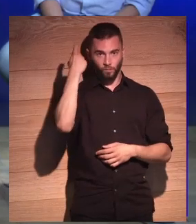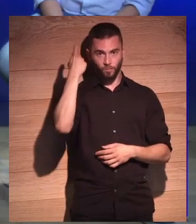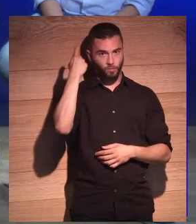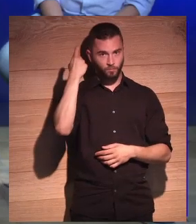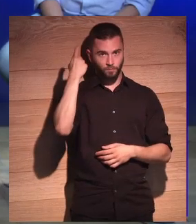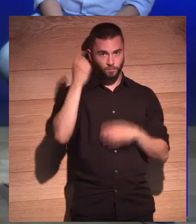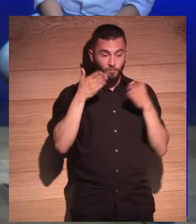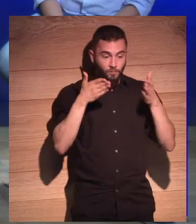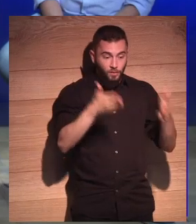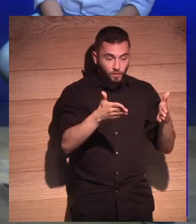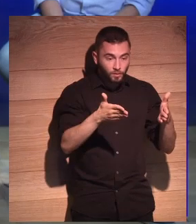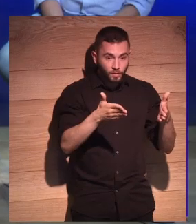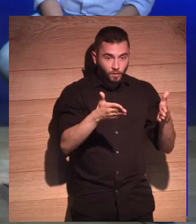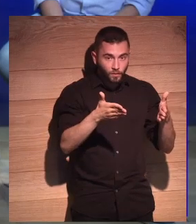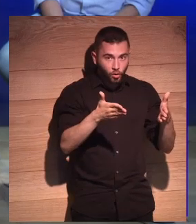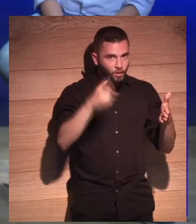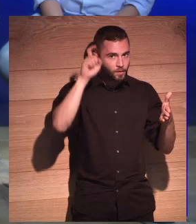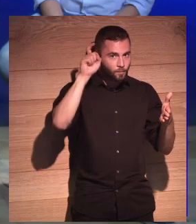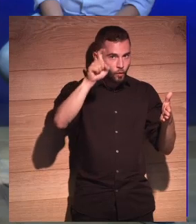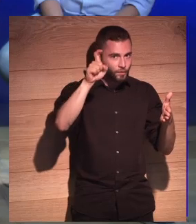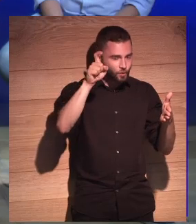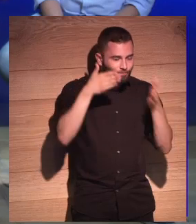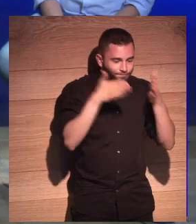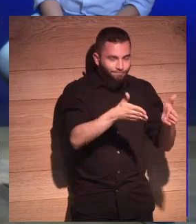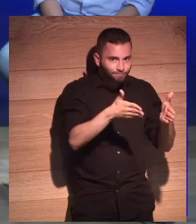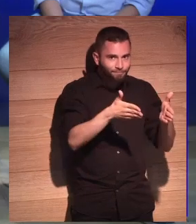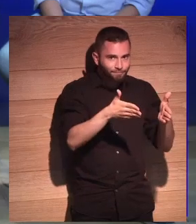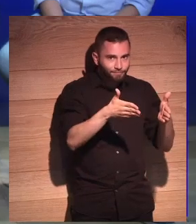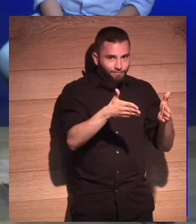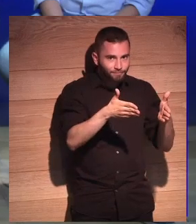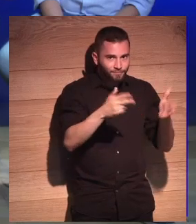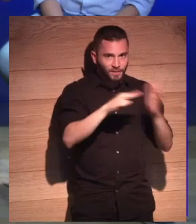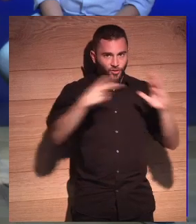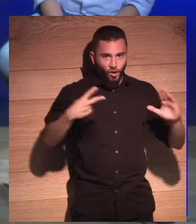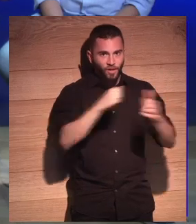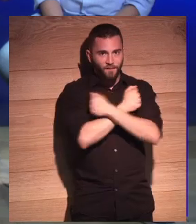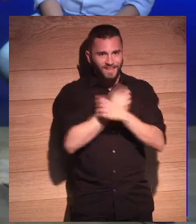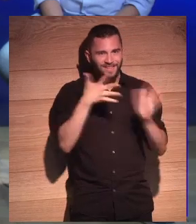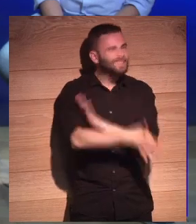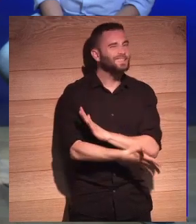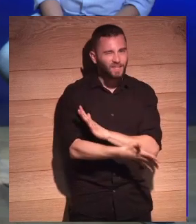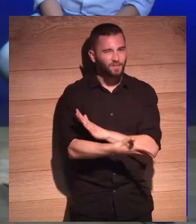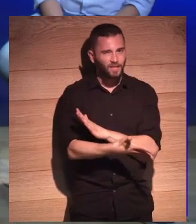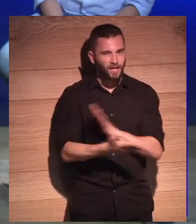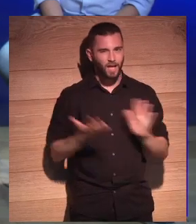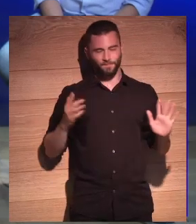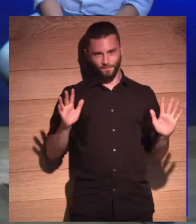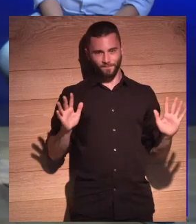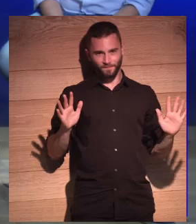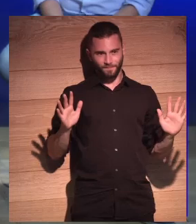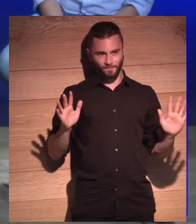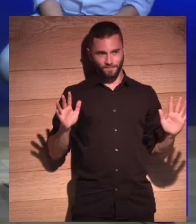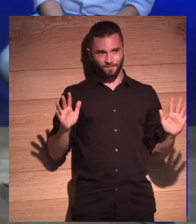el educador, el profesor, al que hay que, cuando se dice abrazar la tecnología, vamos a ver, nos